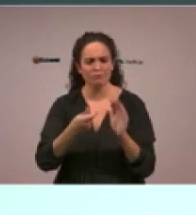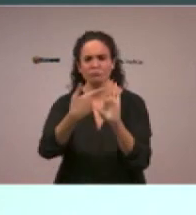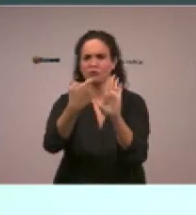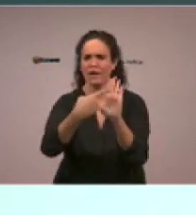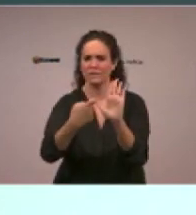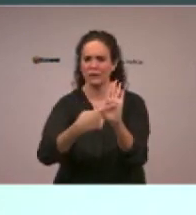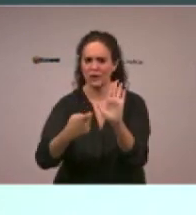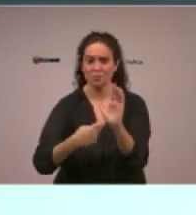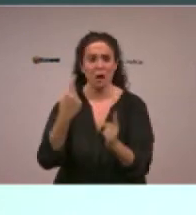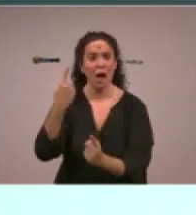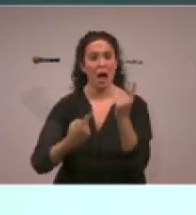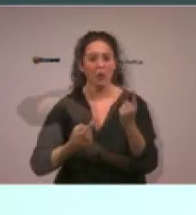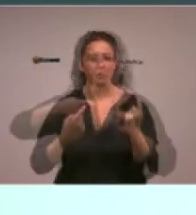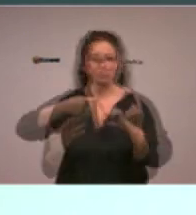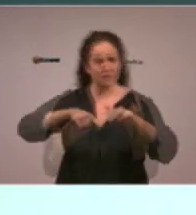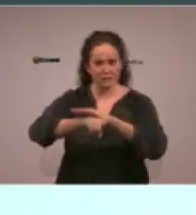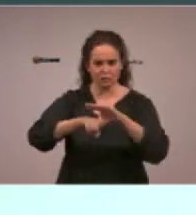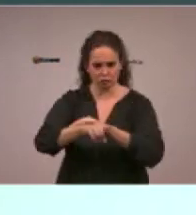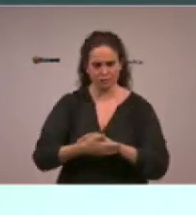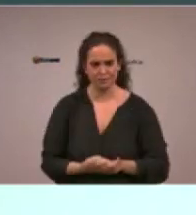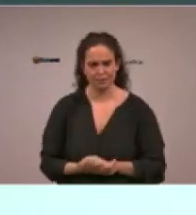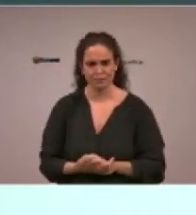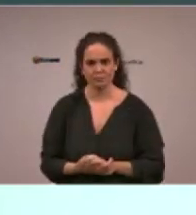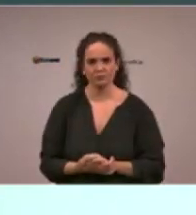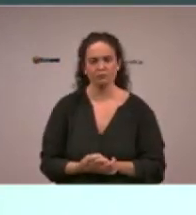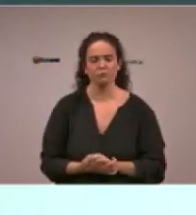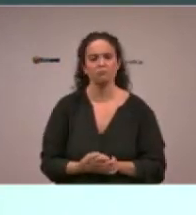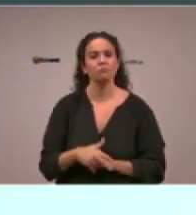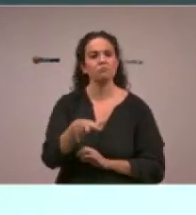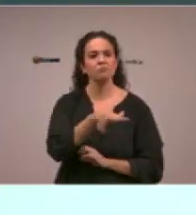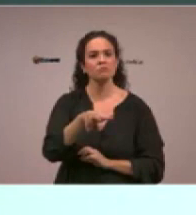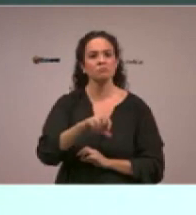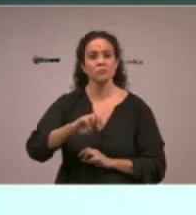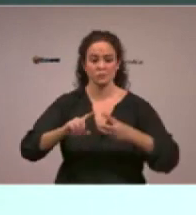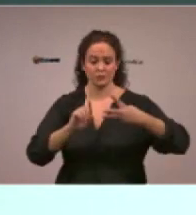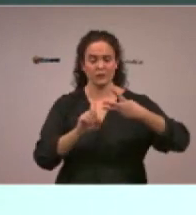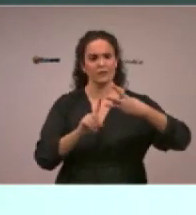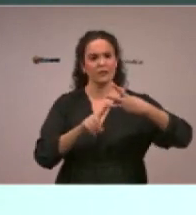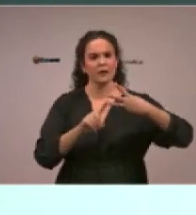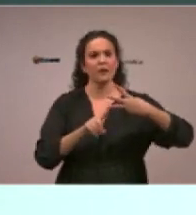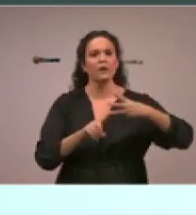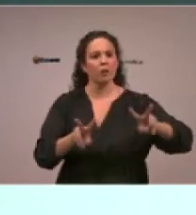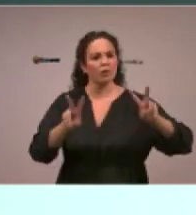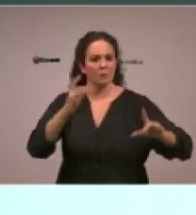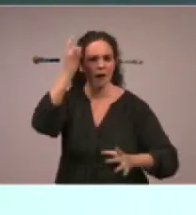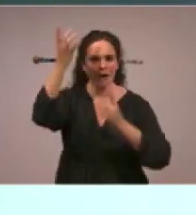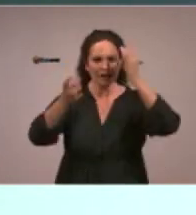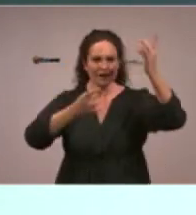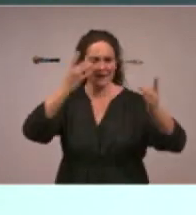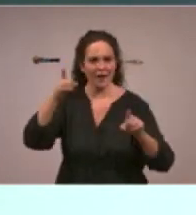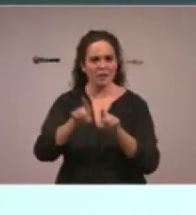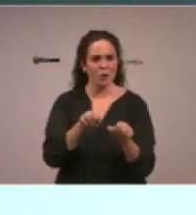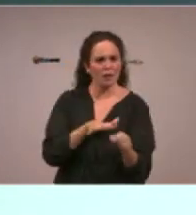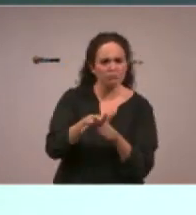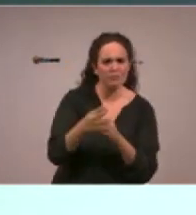los trámites superfluos. La ley dedica una especial atención a lo que es la ordenación de actividades con incidencia en